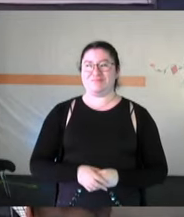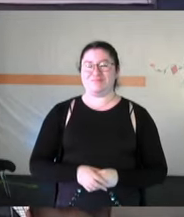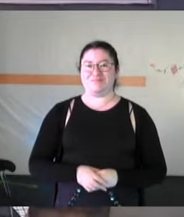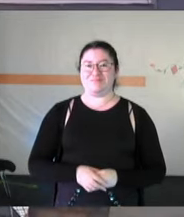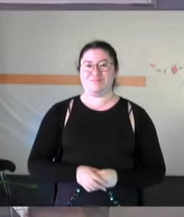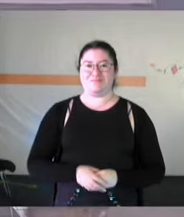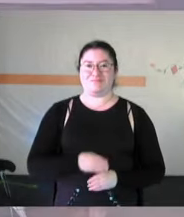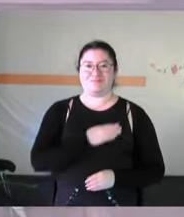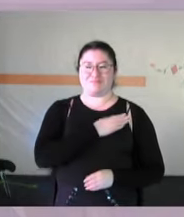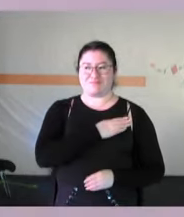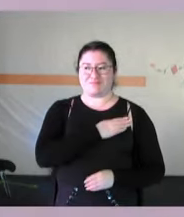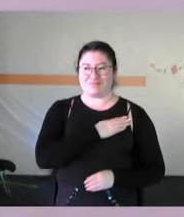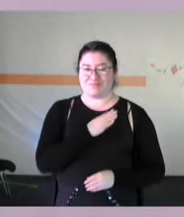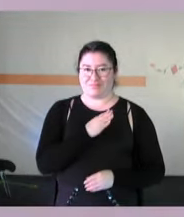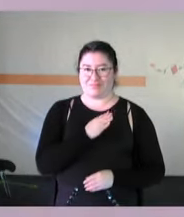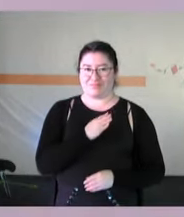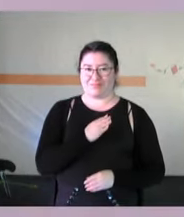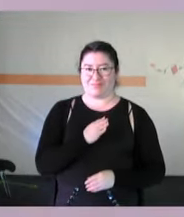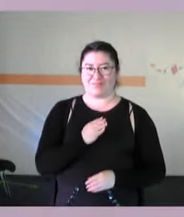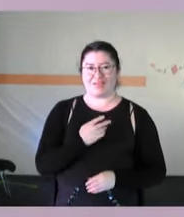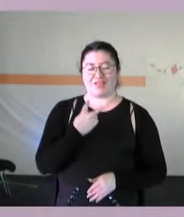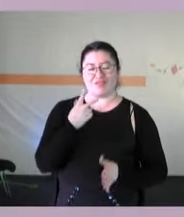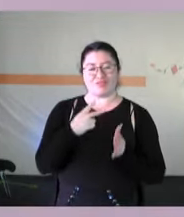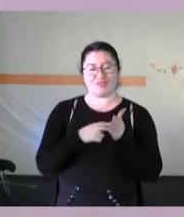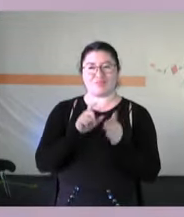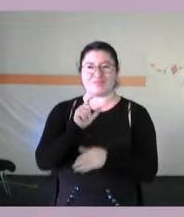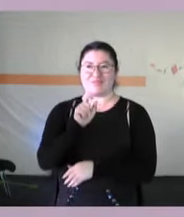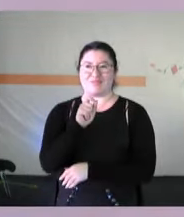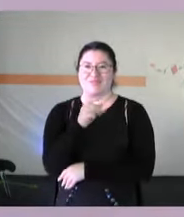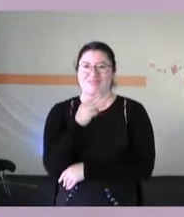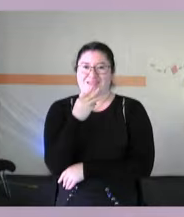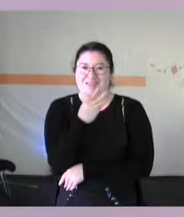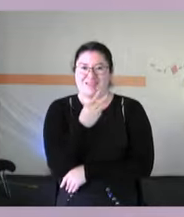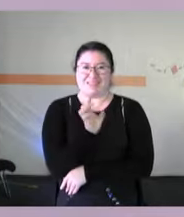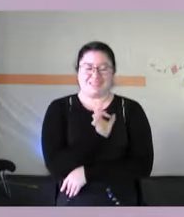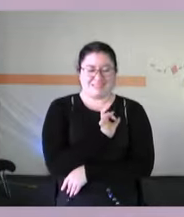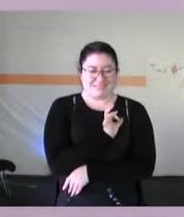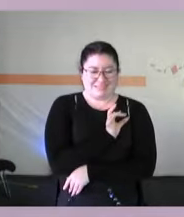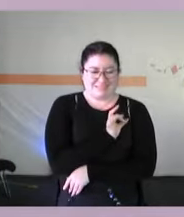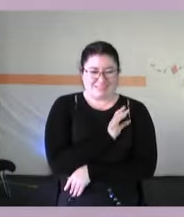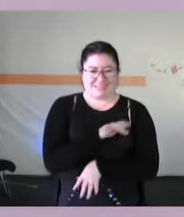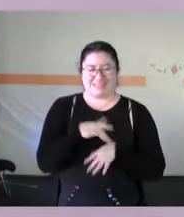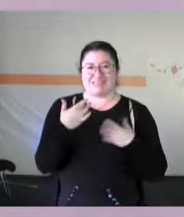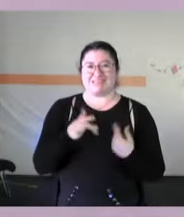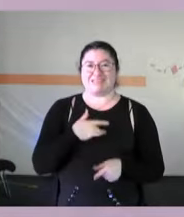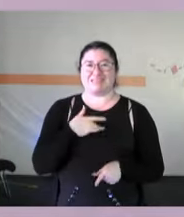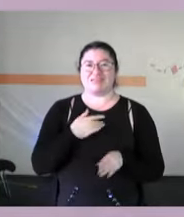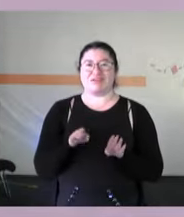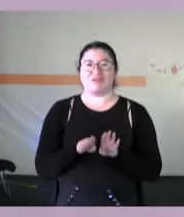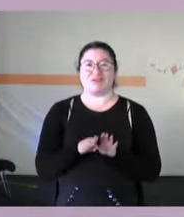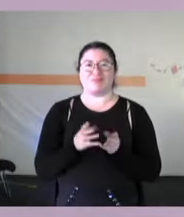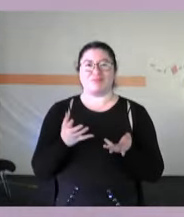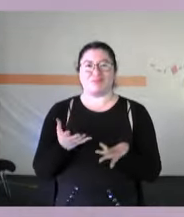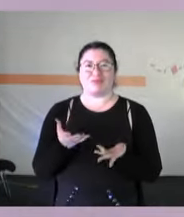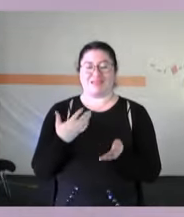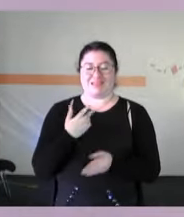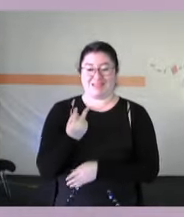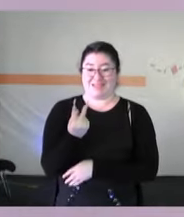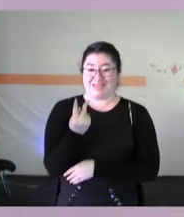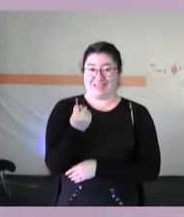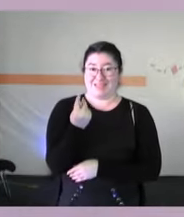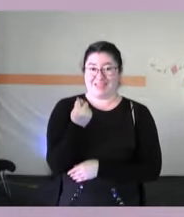2023? Bueno, el horror en 2023 es que estemos asistiendo a un genocidio por televisión.